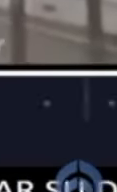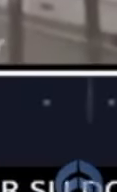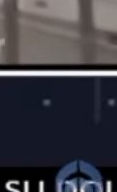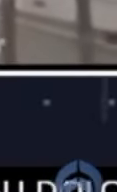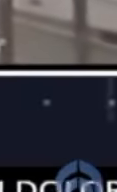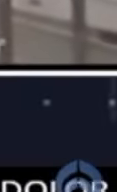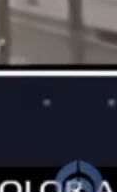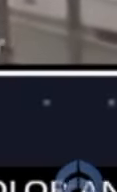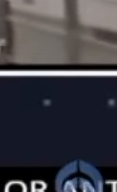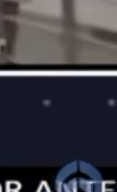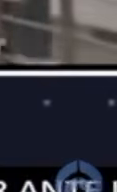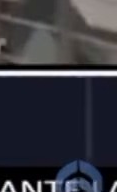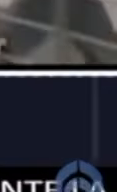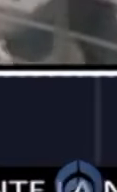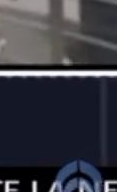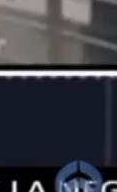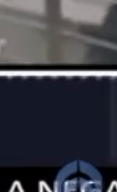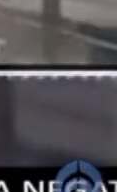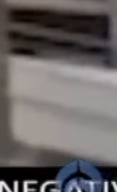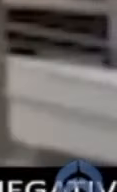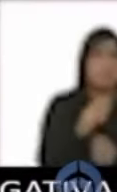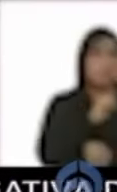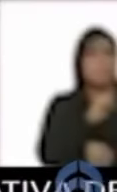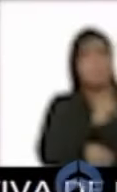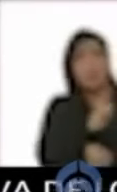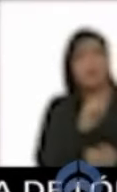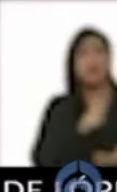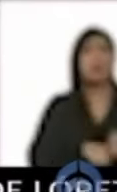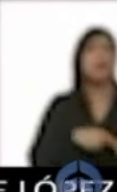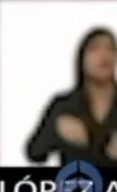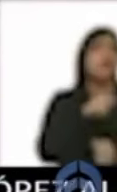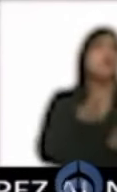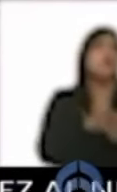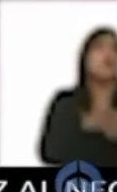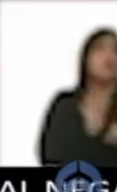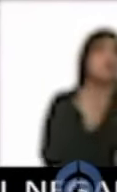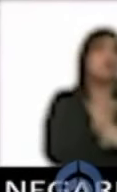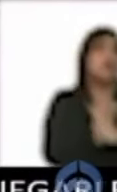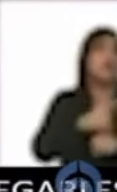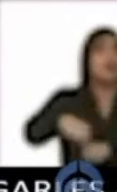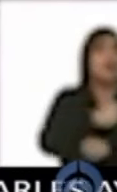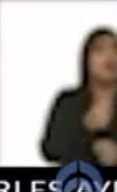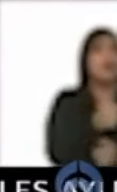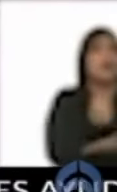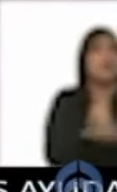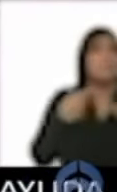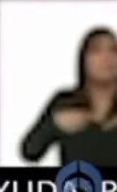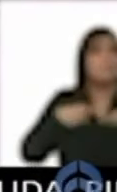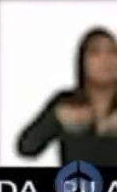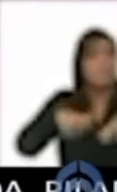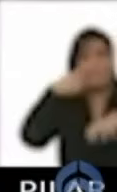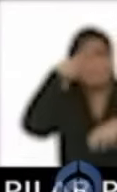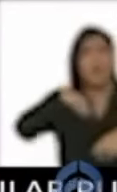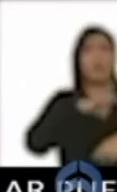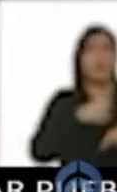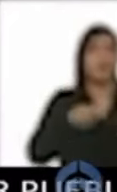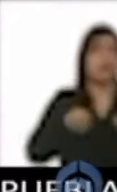vamos a escuchar parte de lo que dice el tono en el que habla Claudia Sheinbaum. A ver. La gobernabilidad.